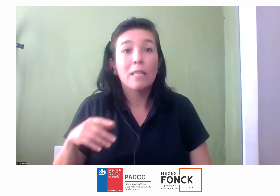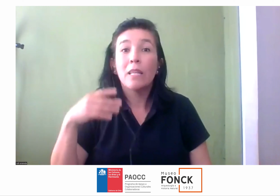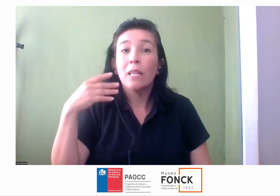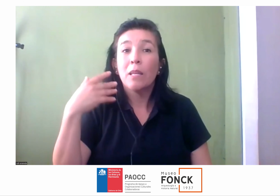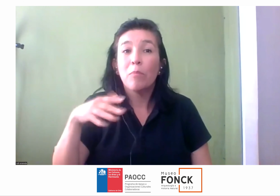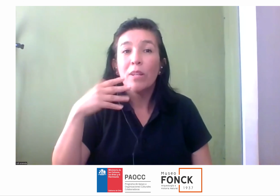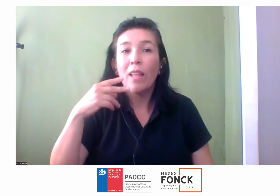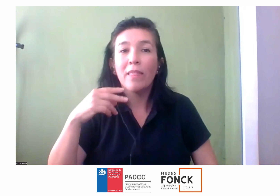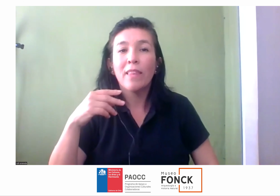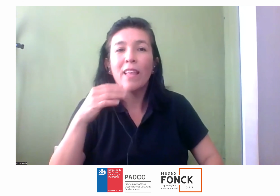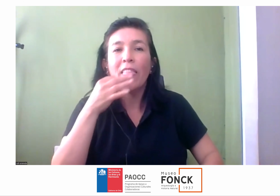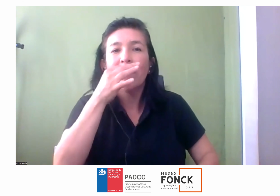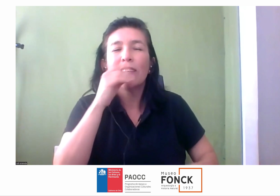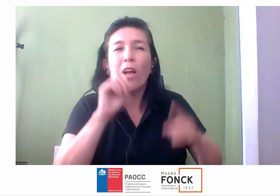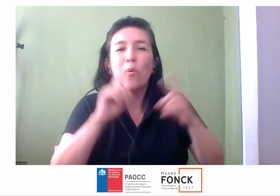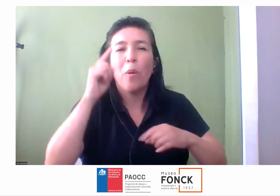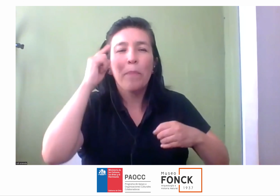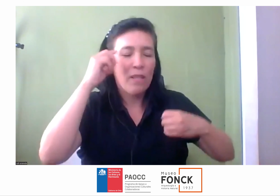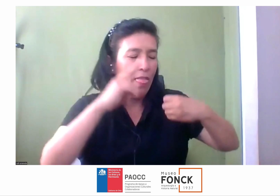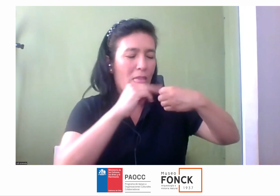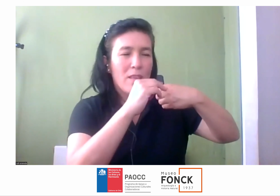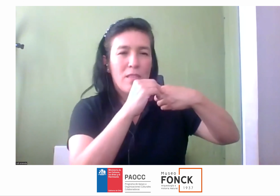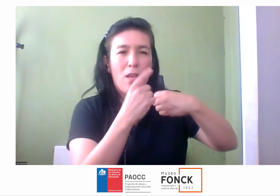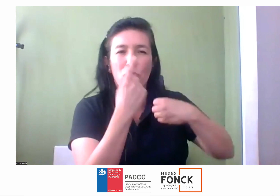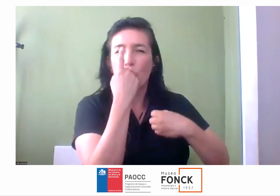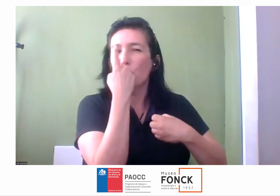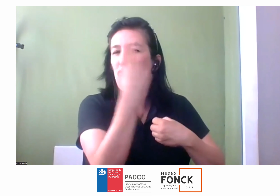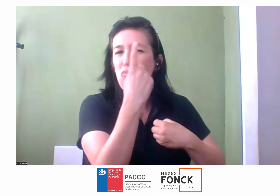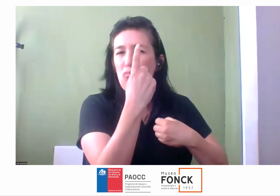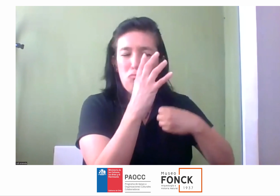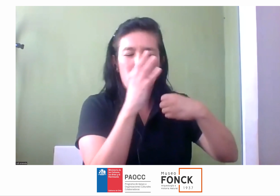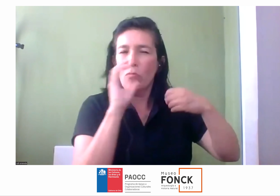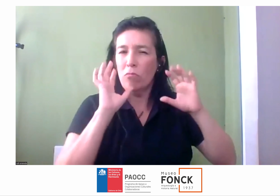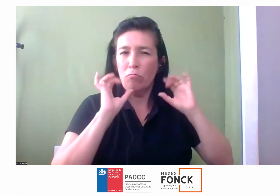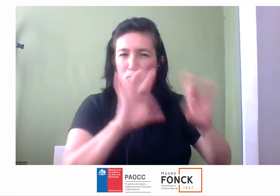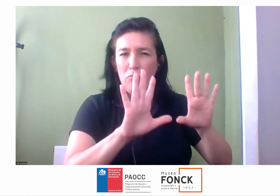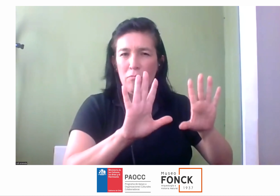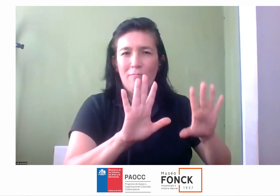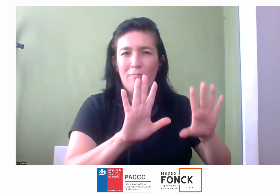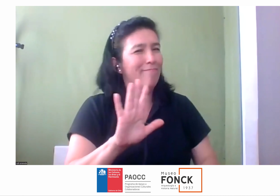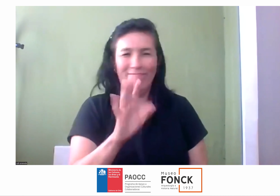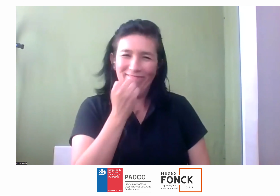lo diaguita como un todo homogéneo, ¿ya? Cuando no es así.